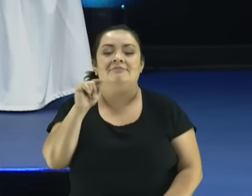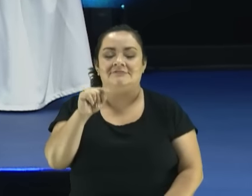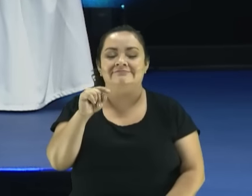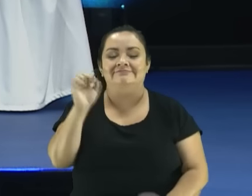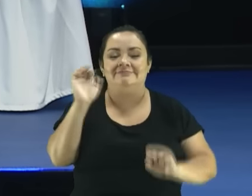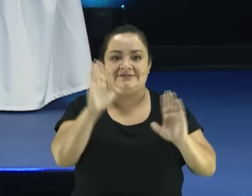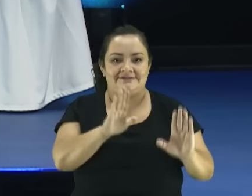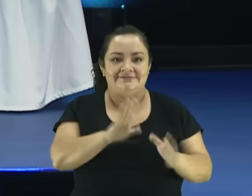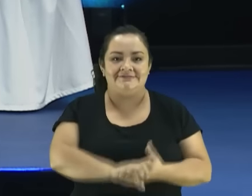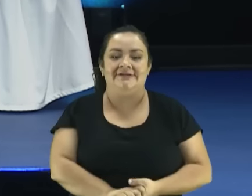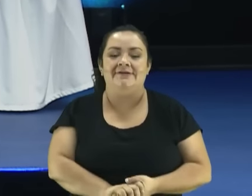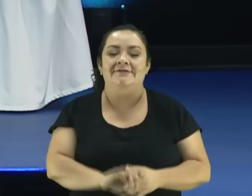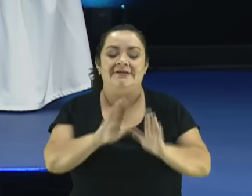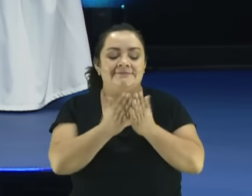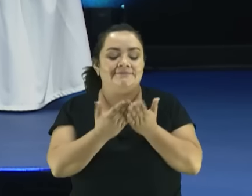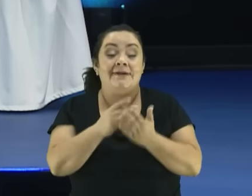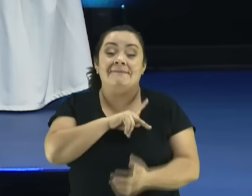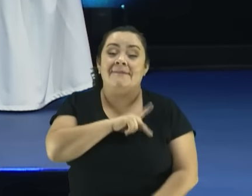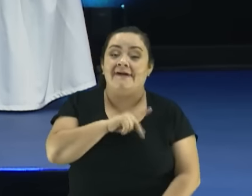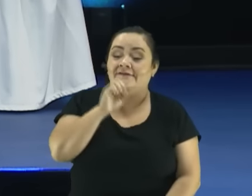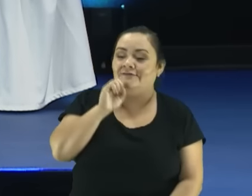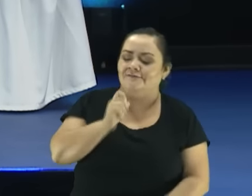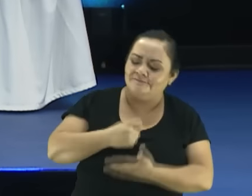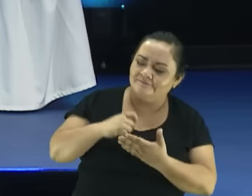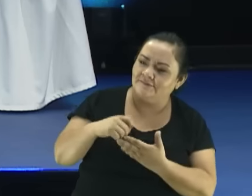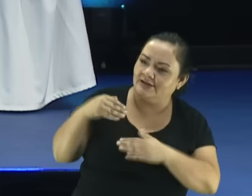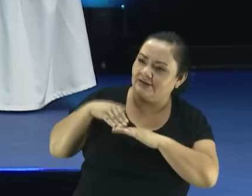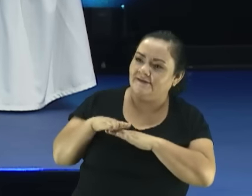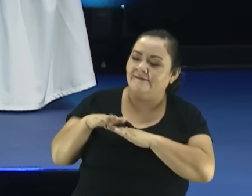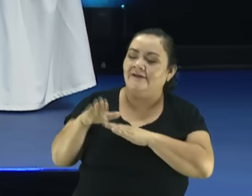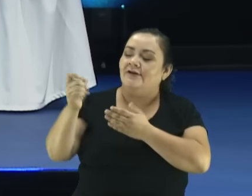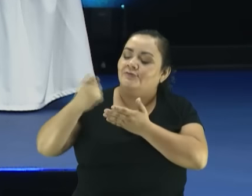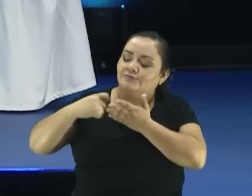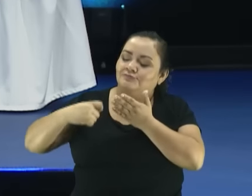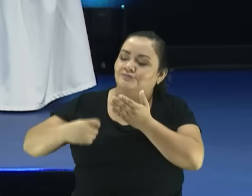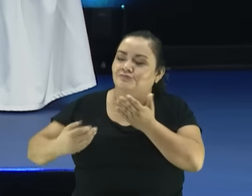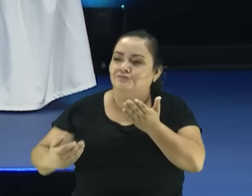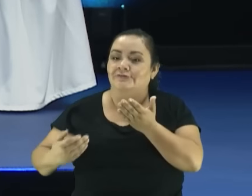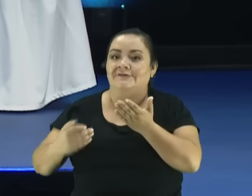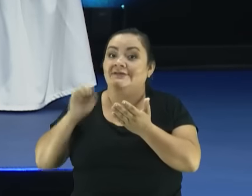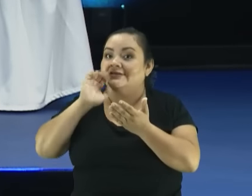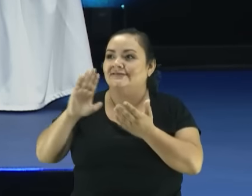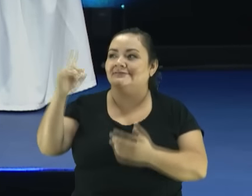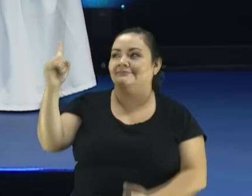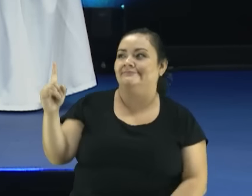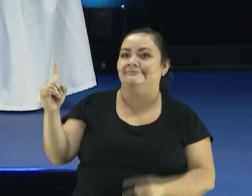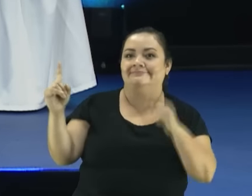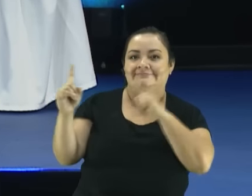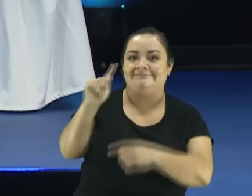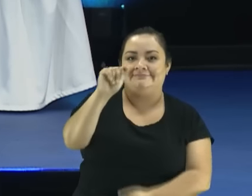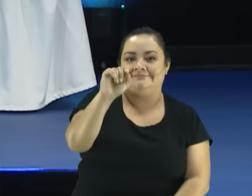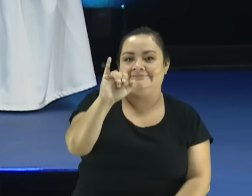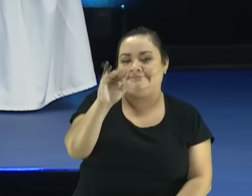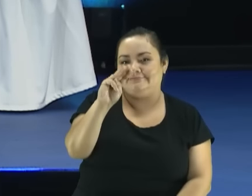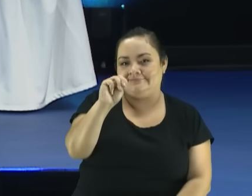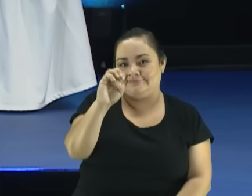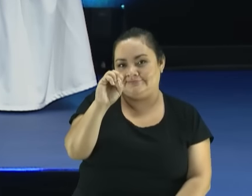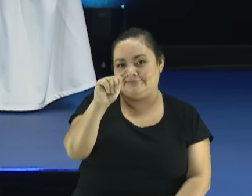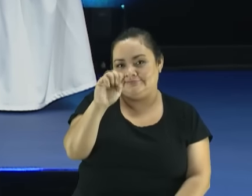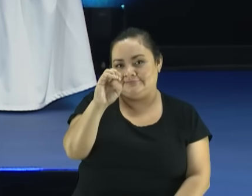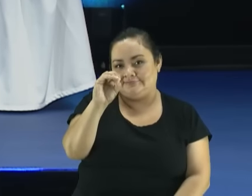escribe a Timoteo y le dice en el versículo 15 si lo quiere ver conmigo palabra fiel y digna lo demás es basura